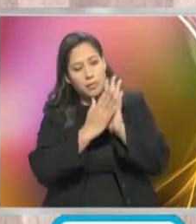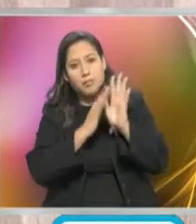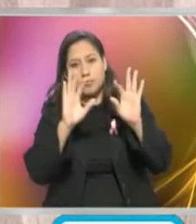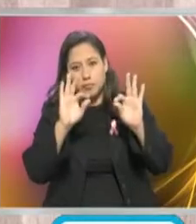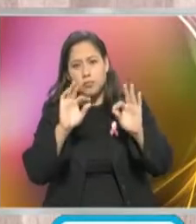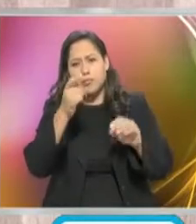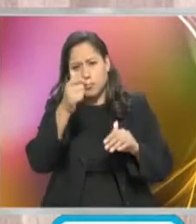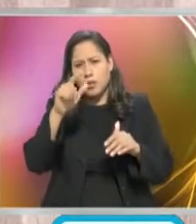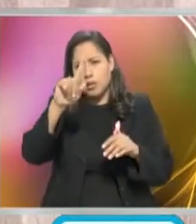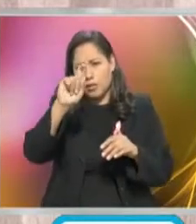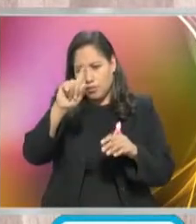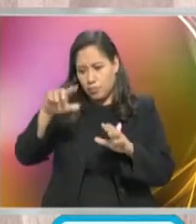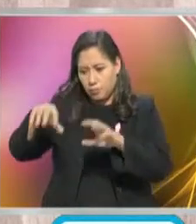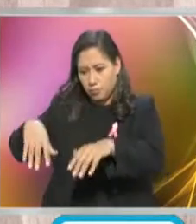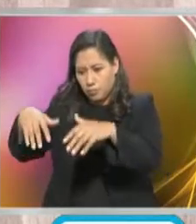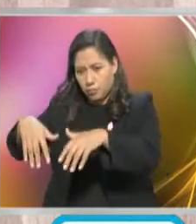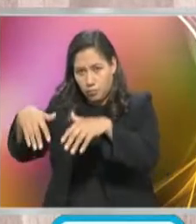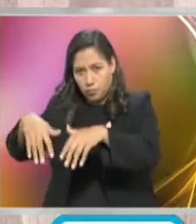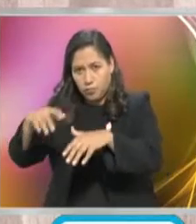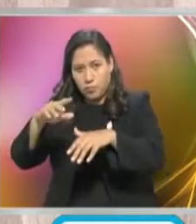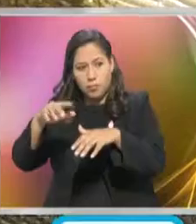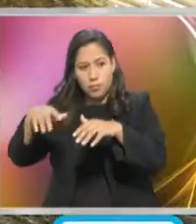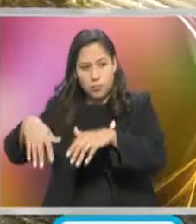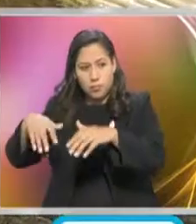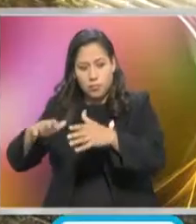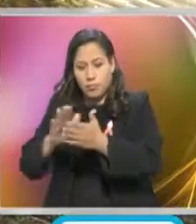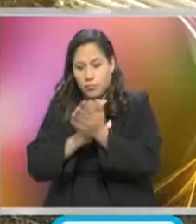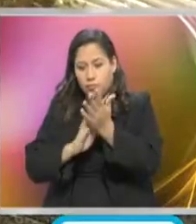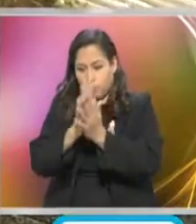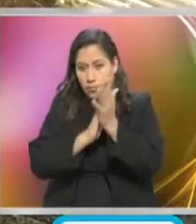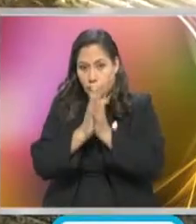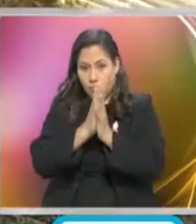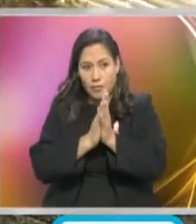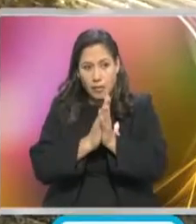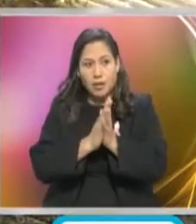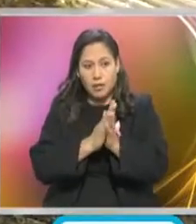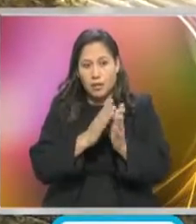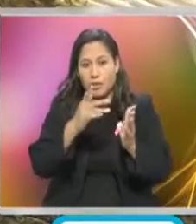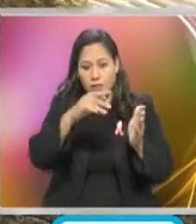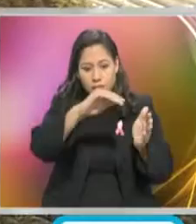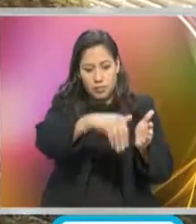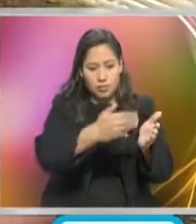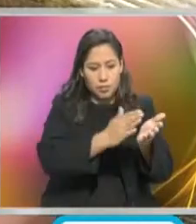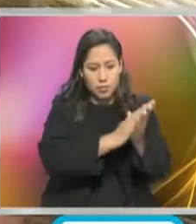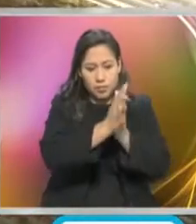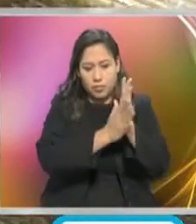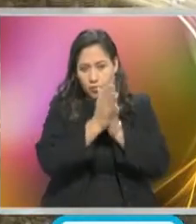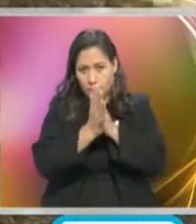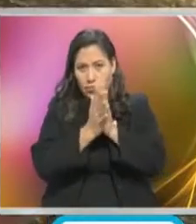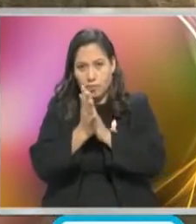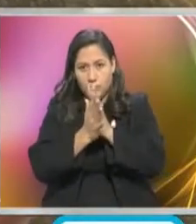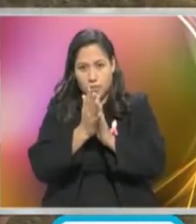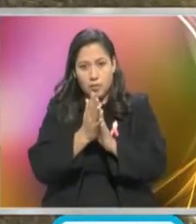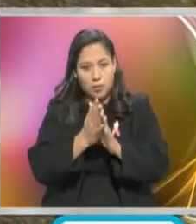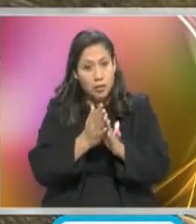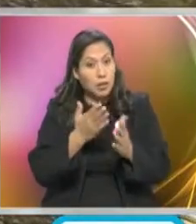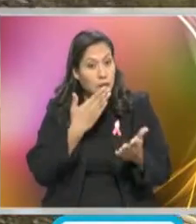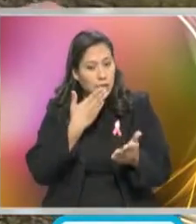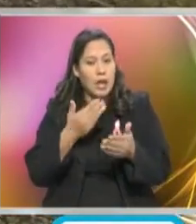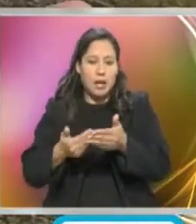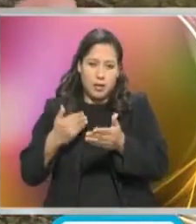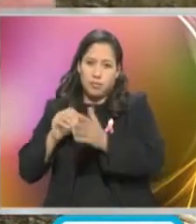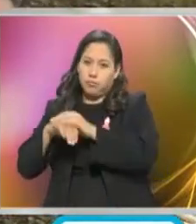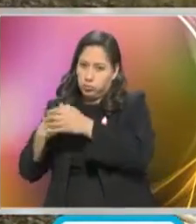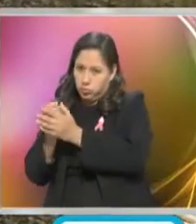un poco de agua, te mojas las manos, ¿sí? Hay que mojarse así. Esto sí es meterle las manos al 100%, ¿no? Entonces, bien lavadas,